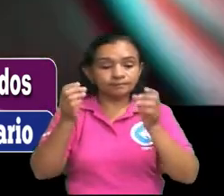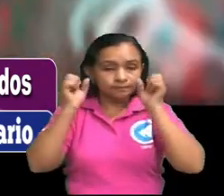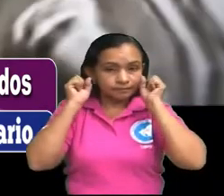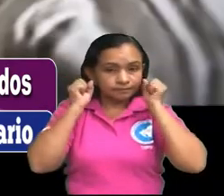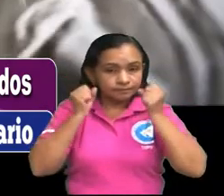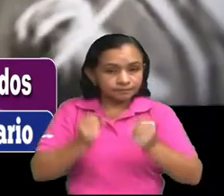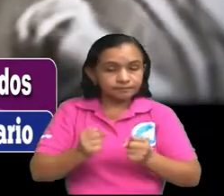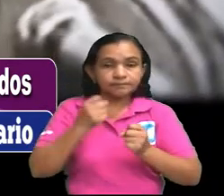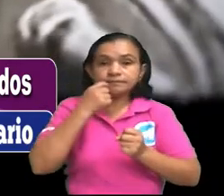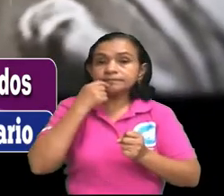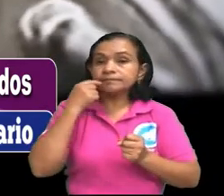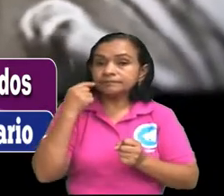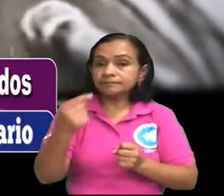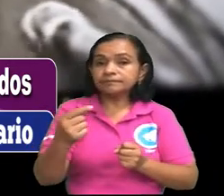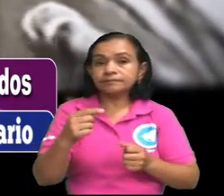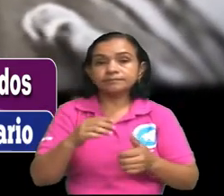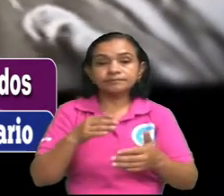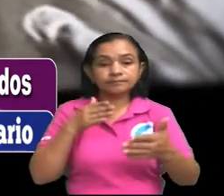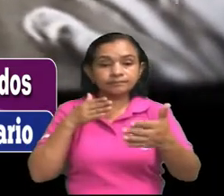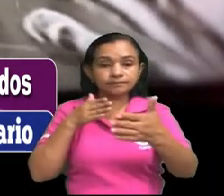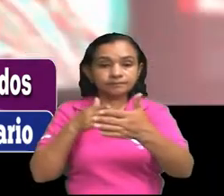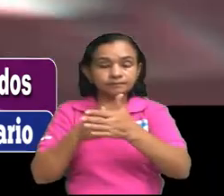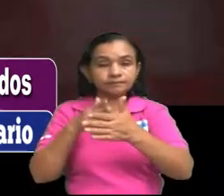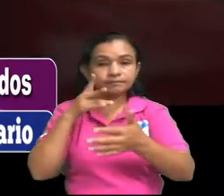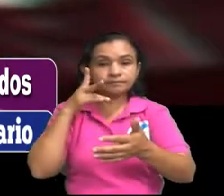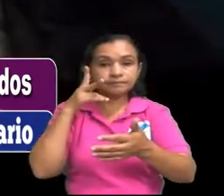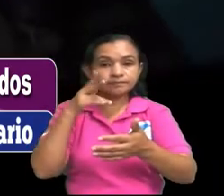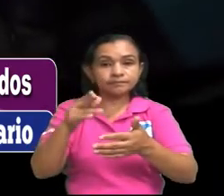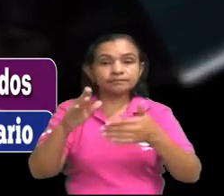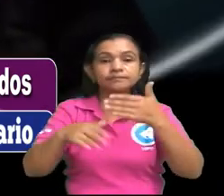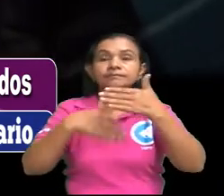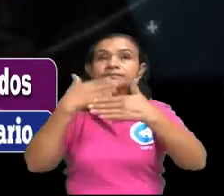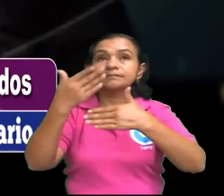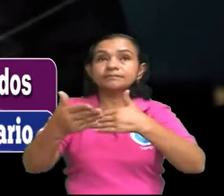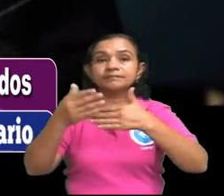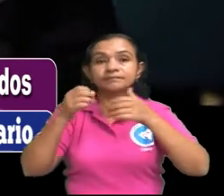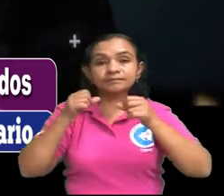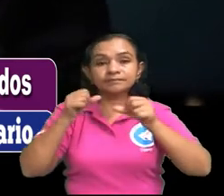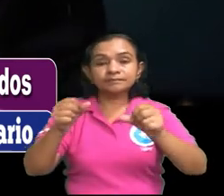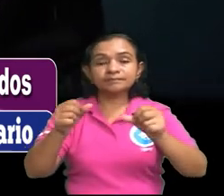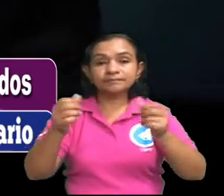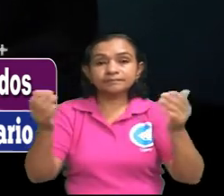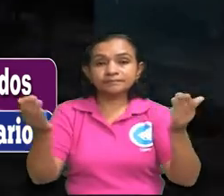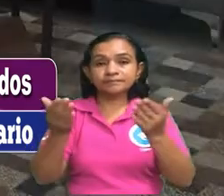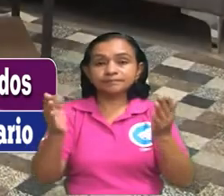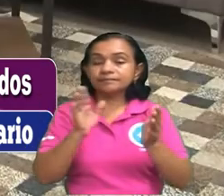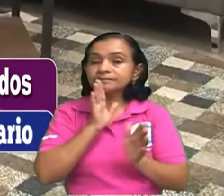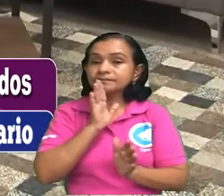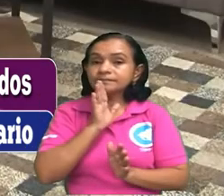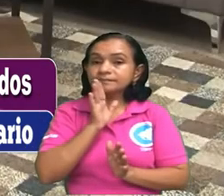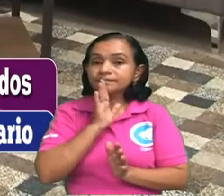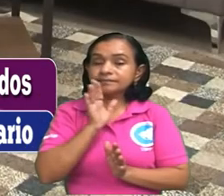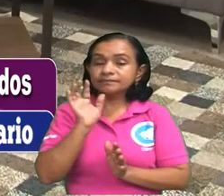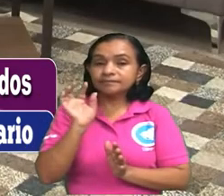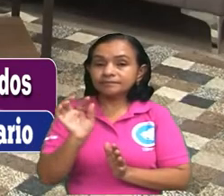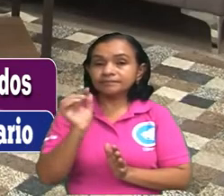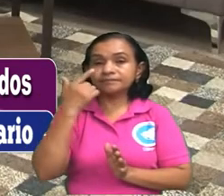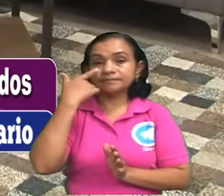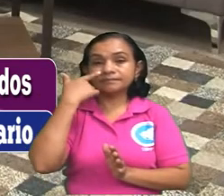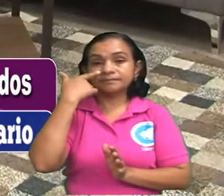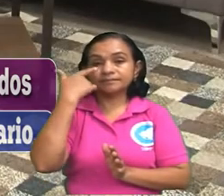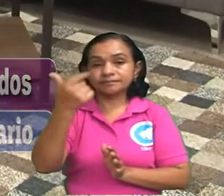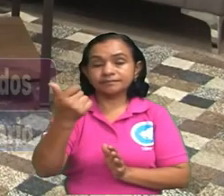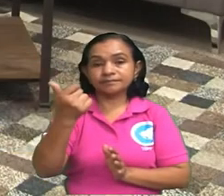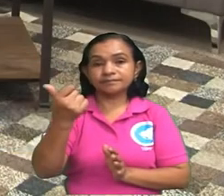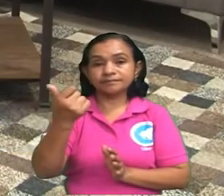Borges. Diputada, tenemos que hacer una nueva pausa, pero al volver, sin duda alguna, conversar un poquito también y conocer